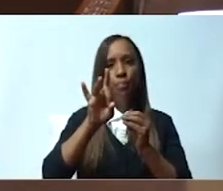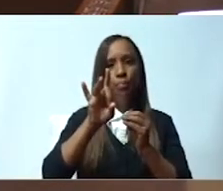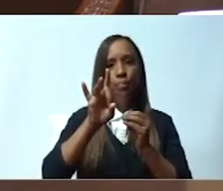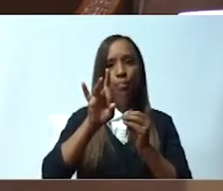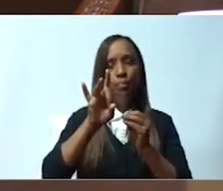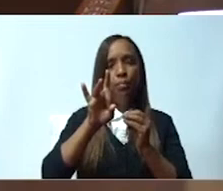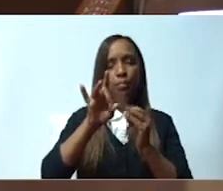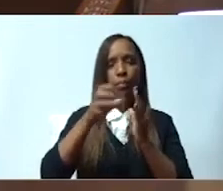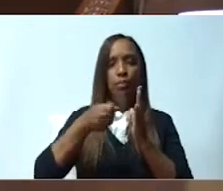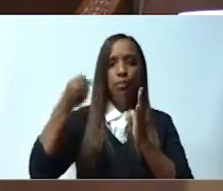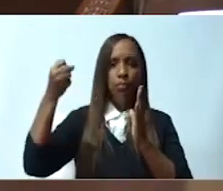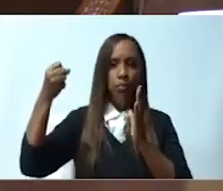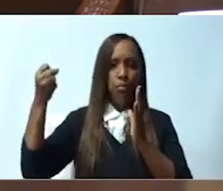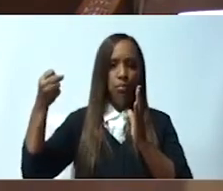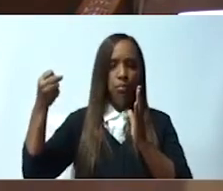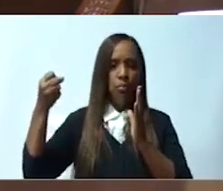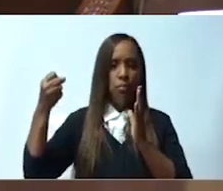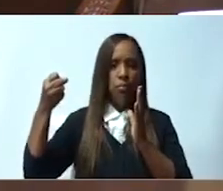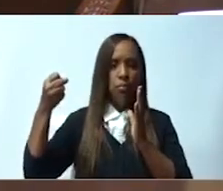8435